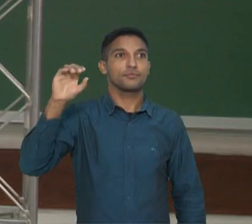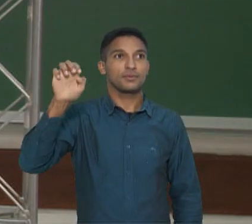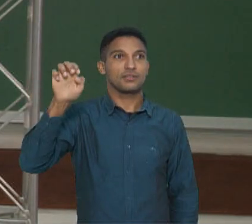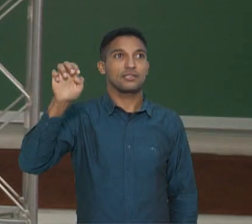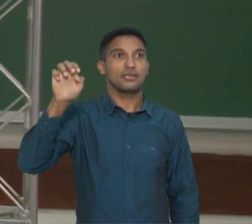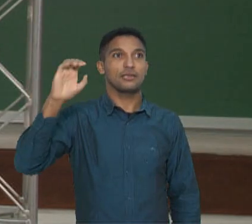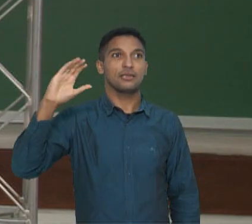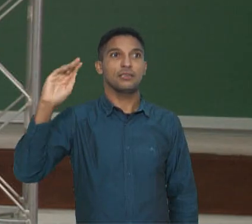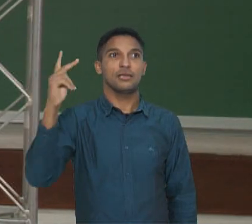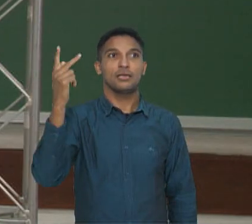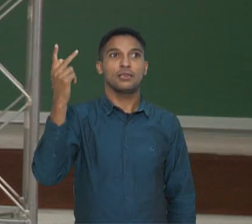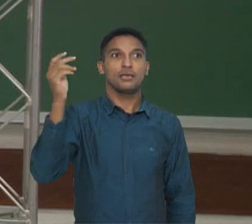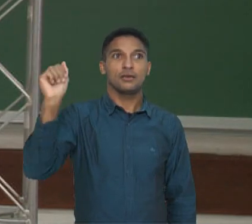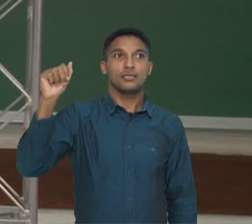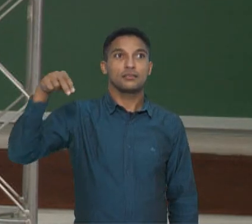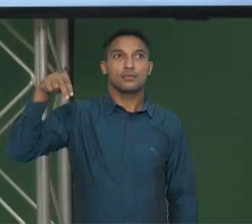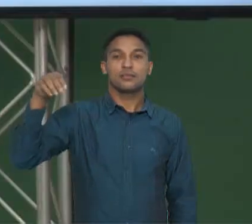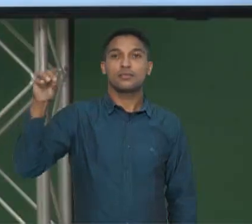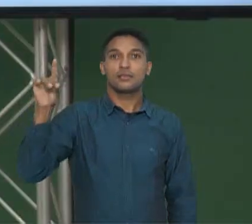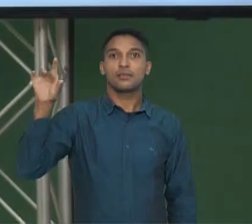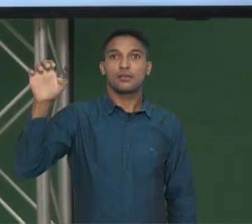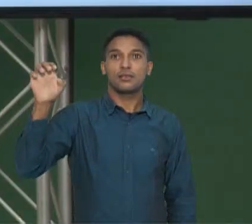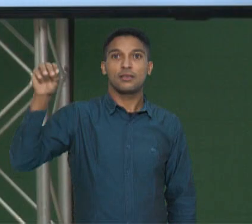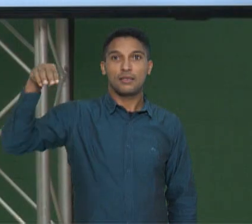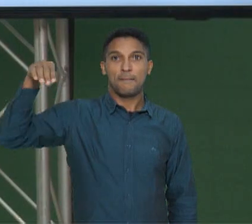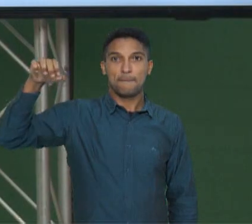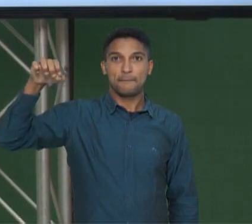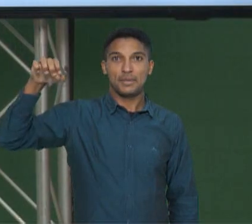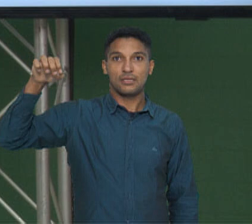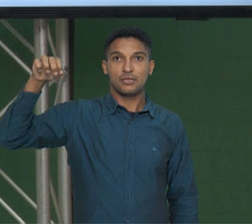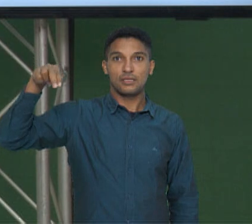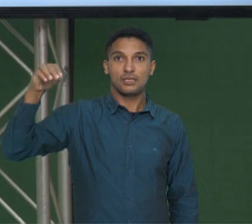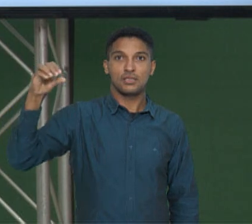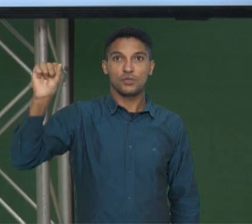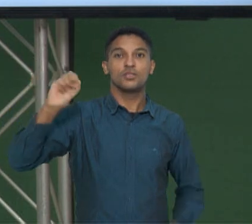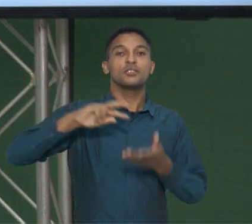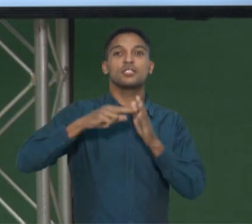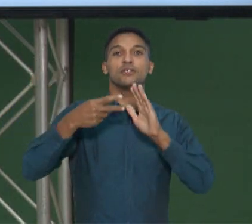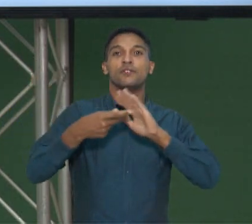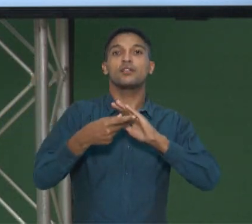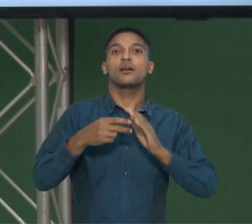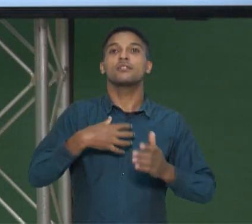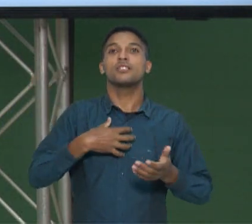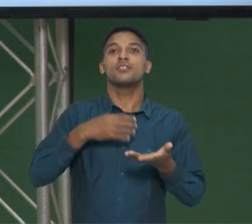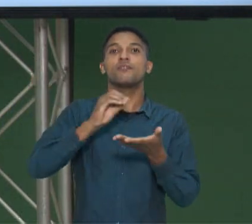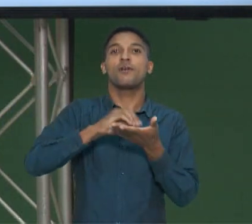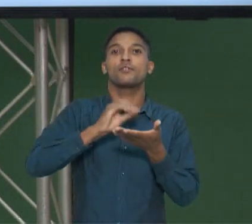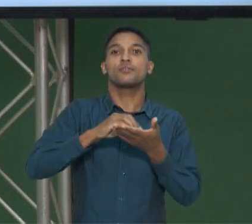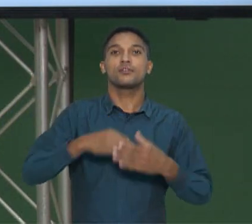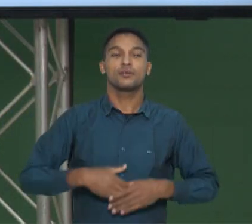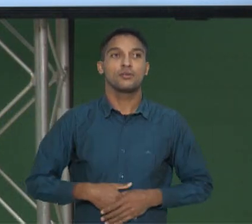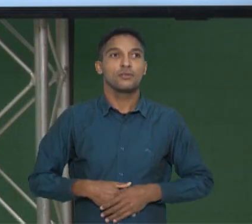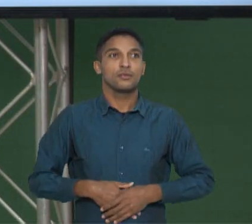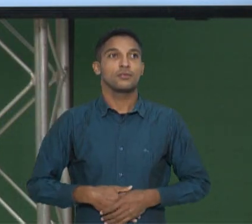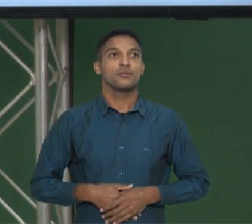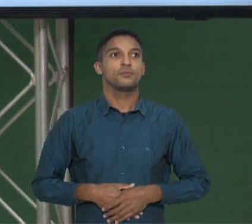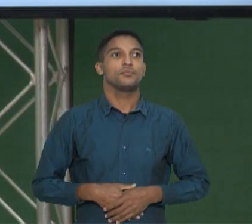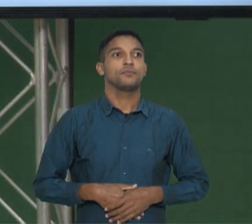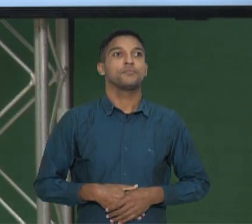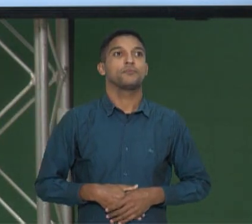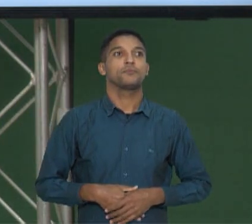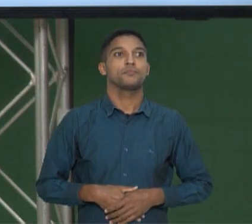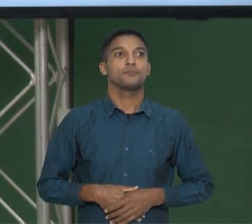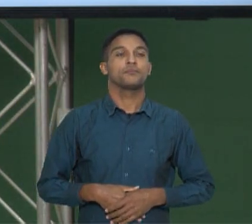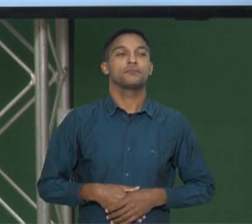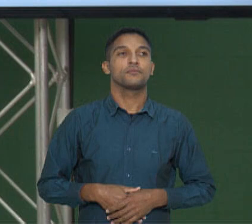significa então aqui sentir falta de alguma coisa. Beleza? Vamos falar um pouco sobre expressões utilizadas em